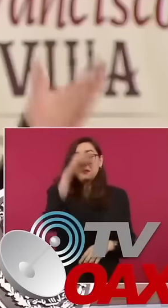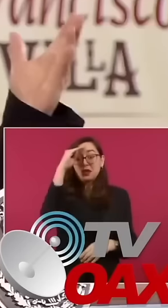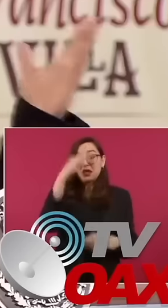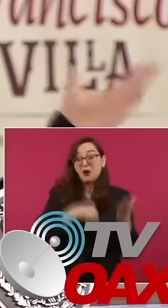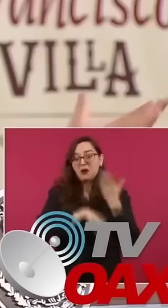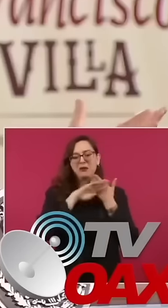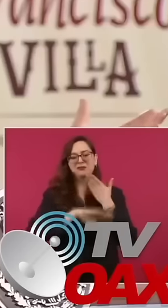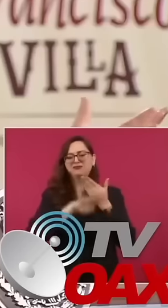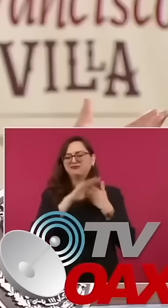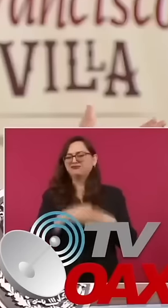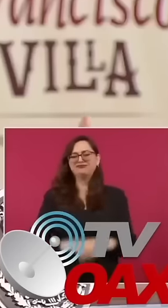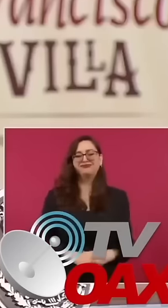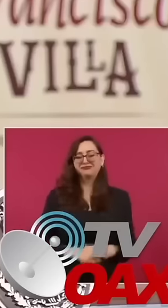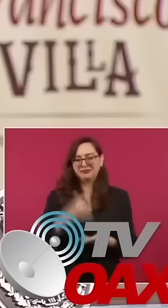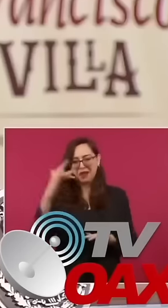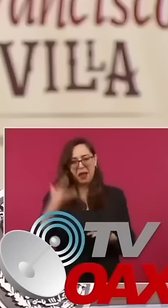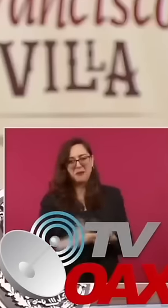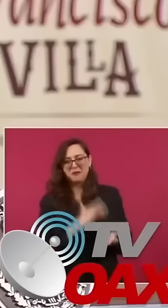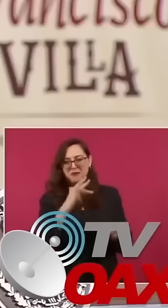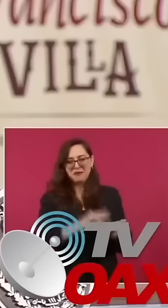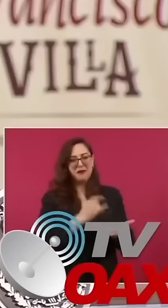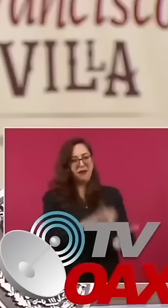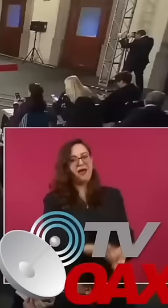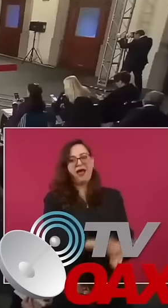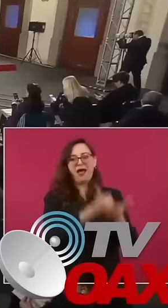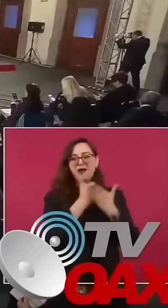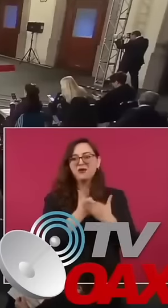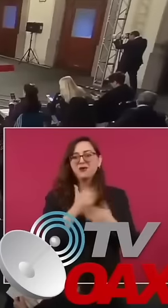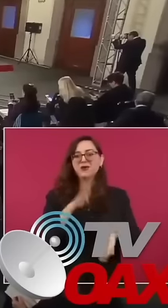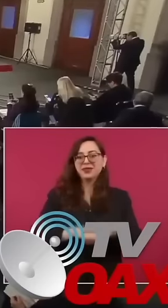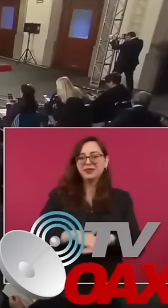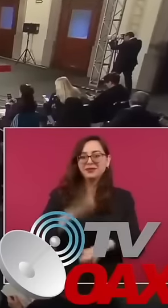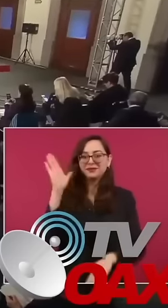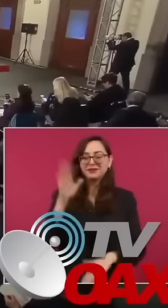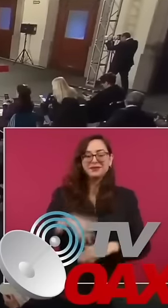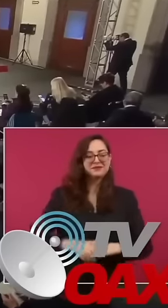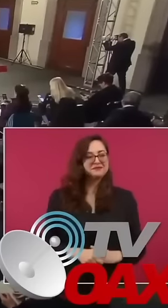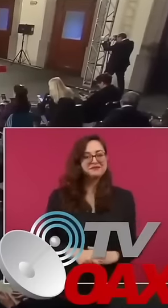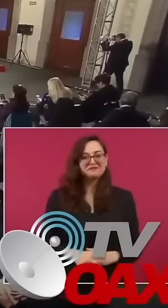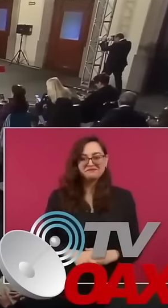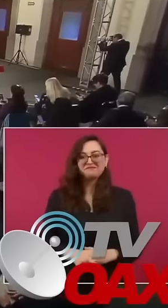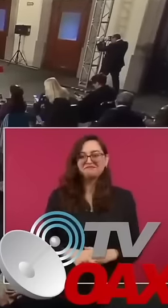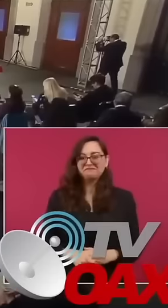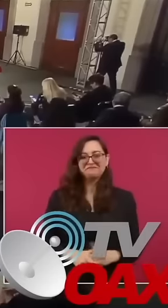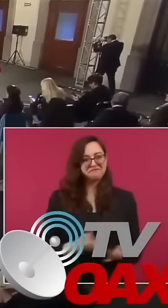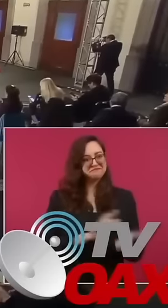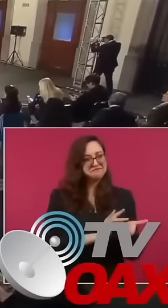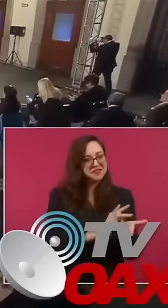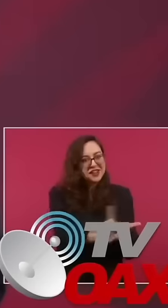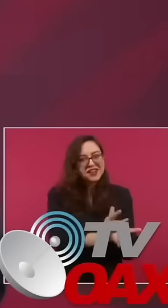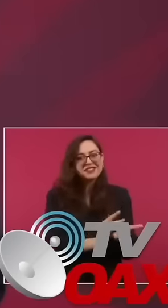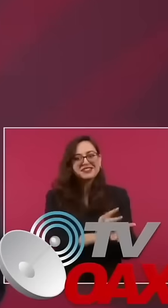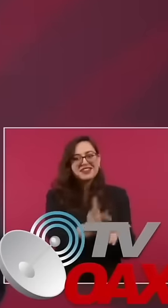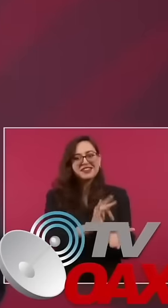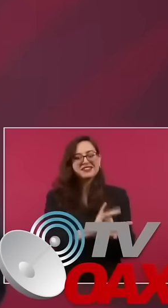Les tenemos que agradecer. Porque llegar a estos extremos